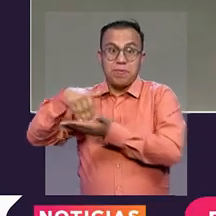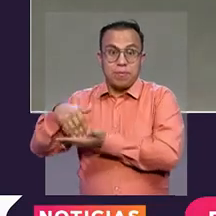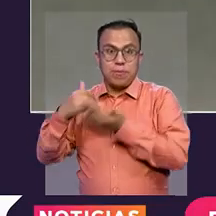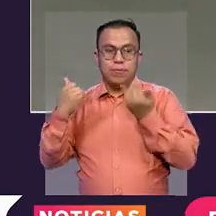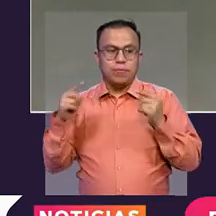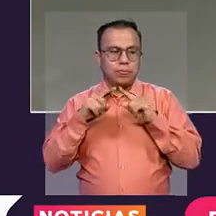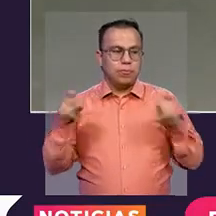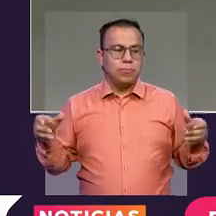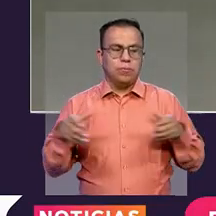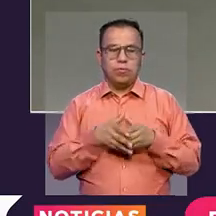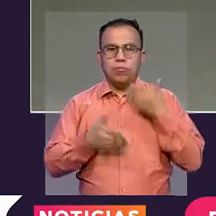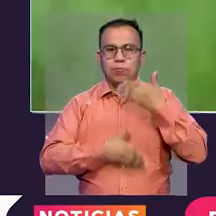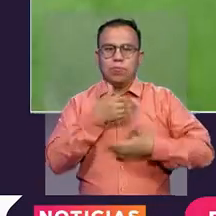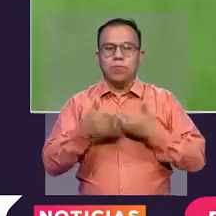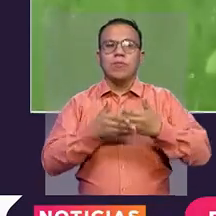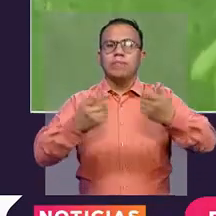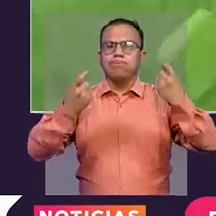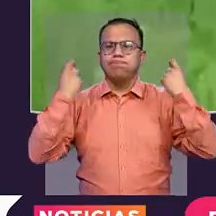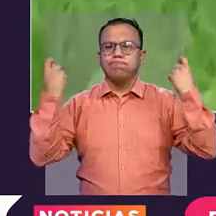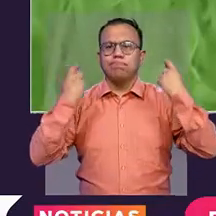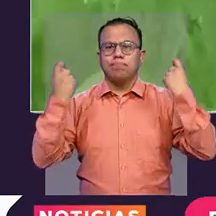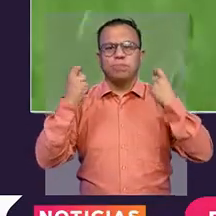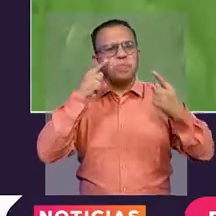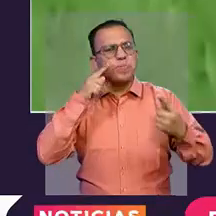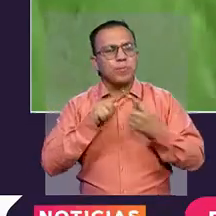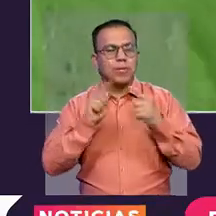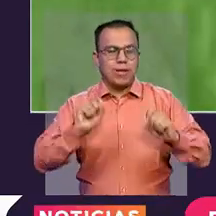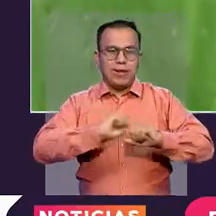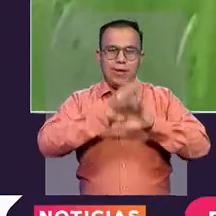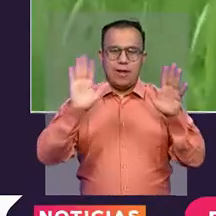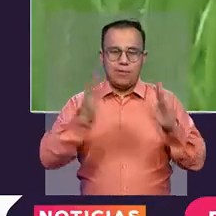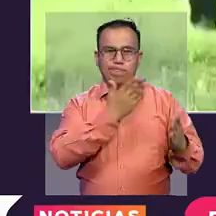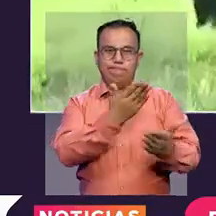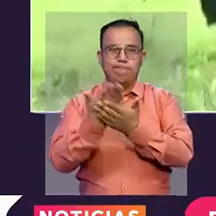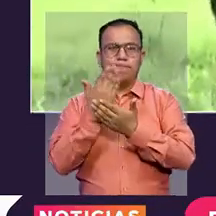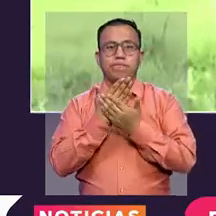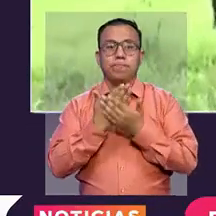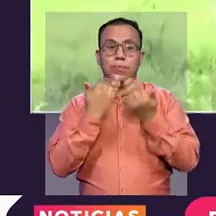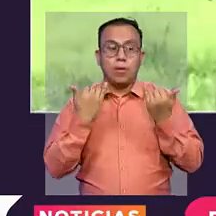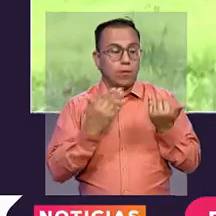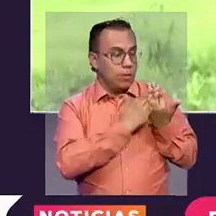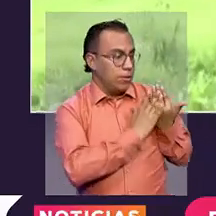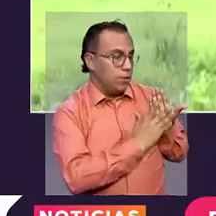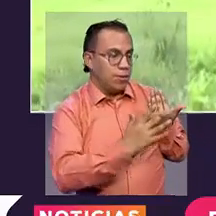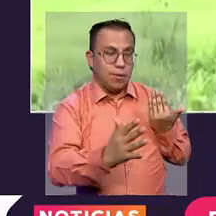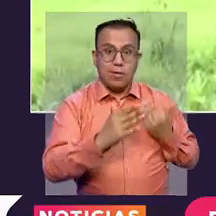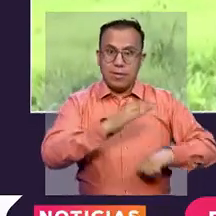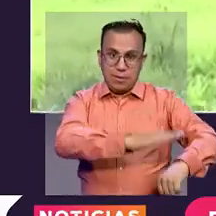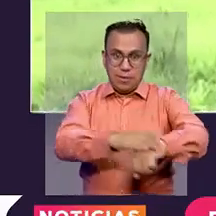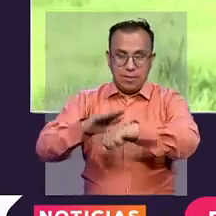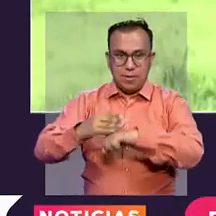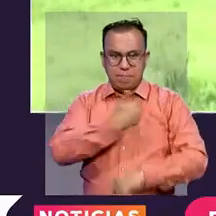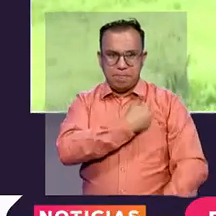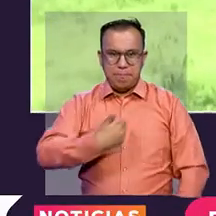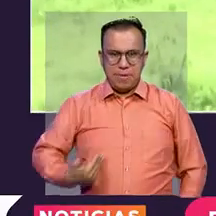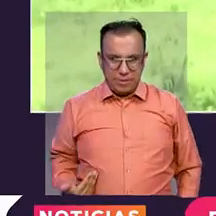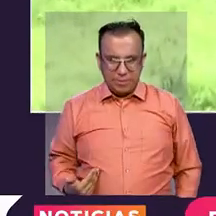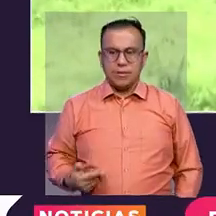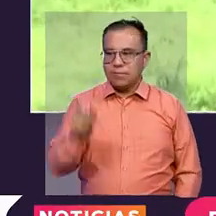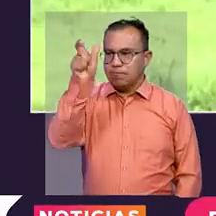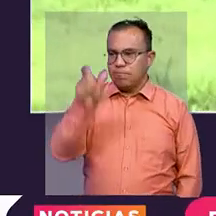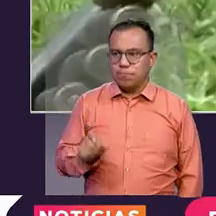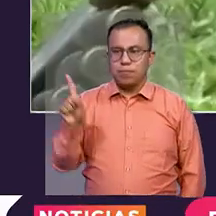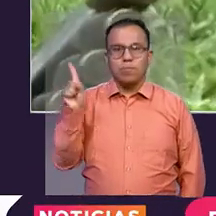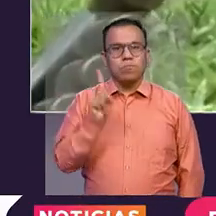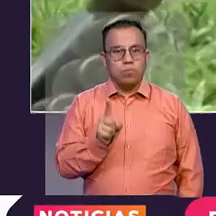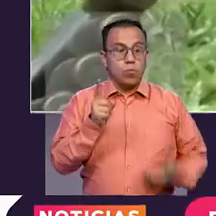en el canal Capital durante la campaña, era evidente que a partir de ese mensaje del presidente electo,